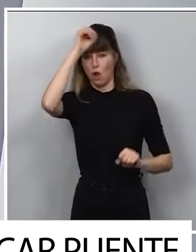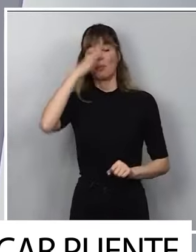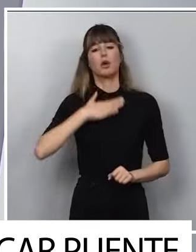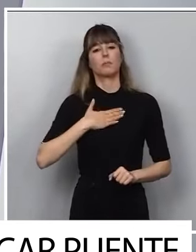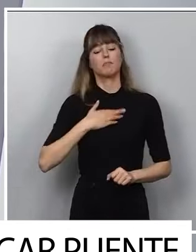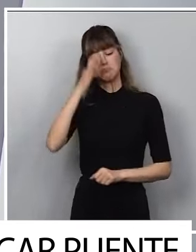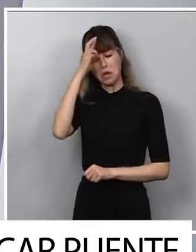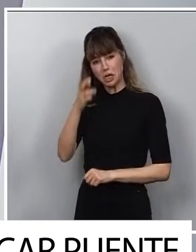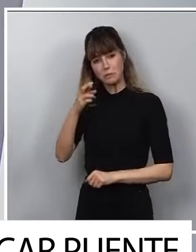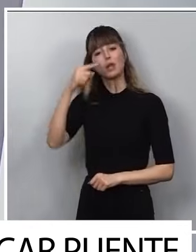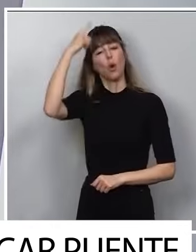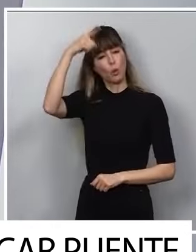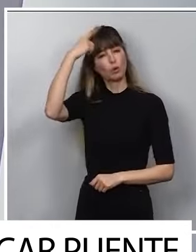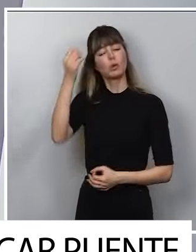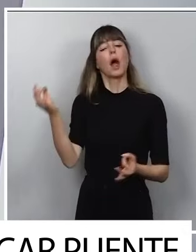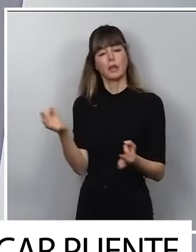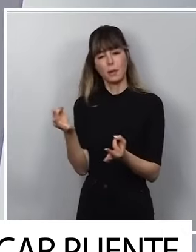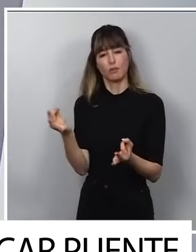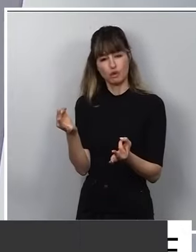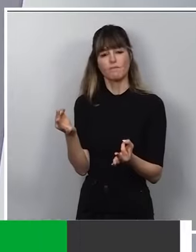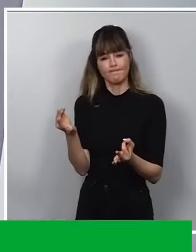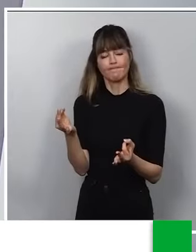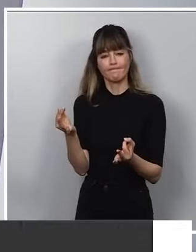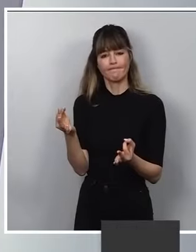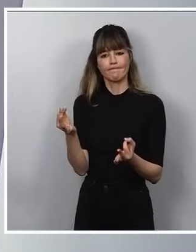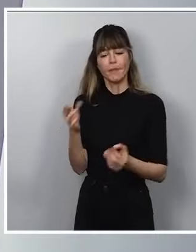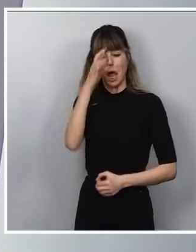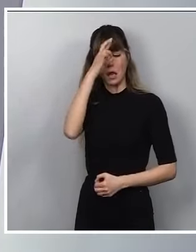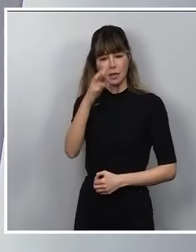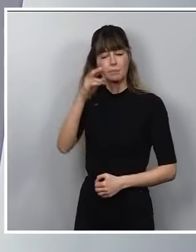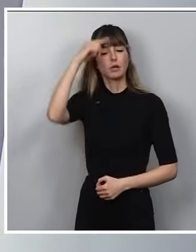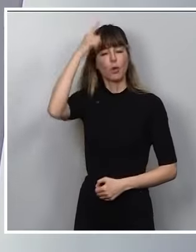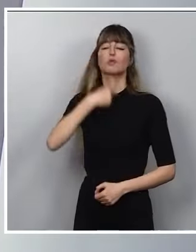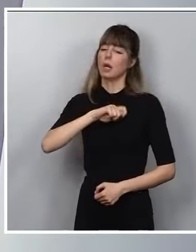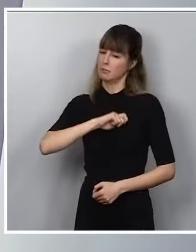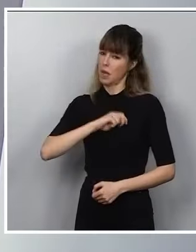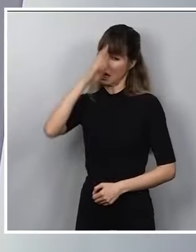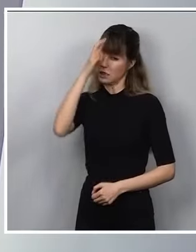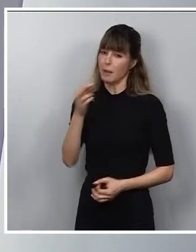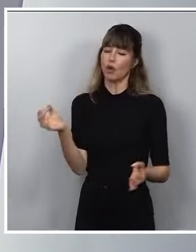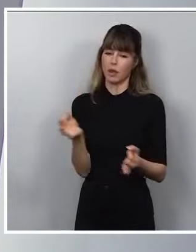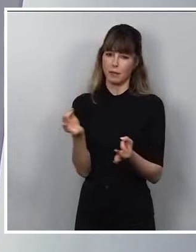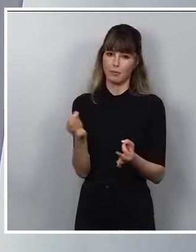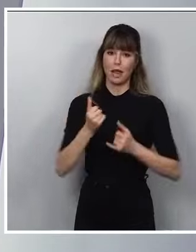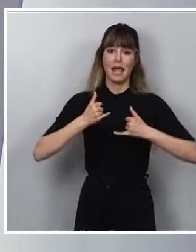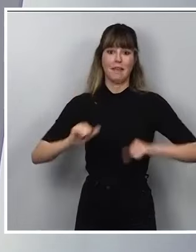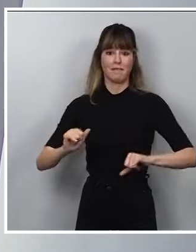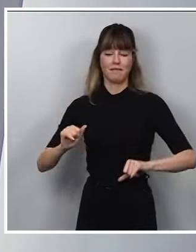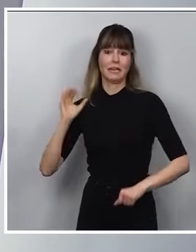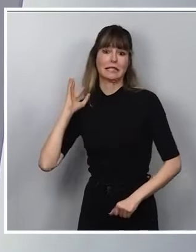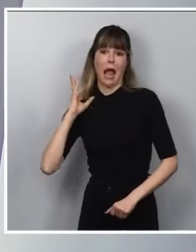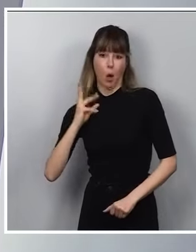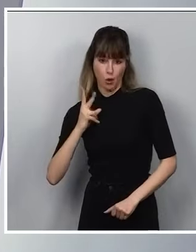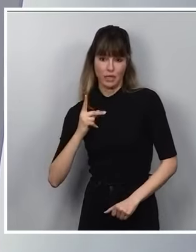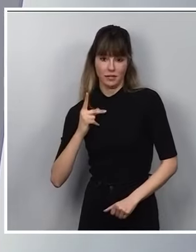que tener un respeto por la cultura hay que tener un un respeto Por lo que la cultura significa para nuestro país no y y la fiesta de losos Goya Pues fíjese